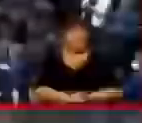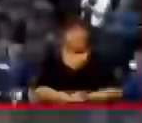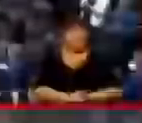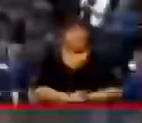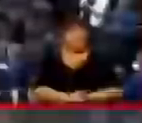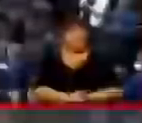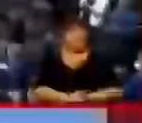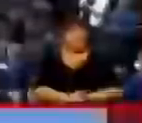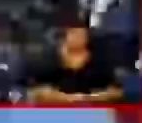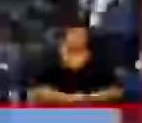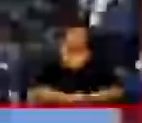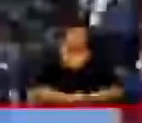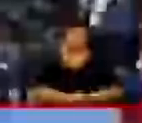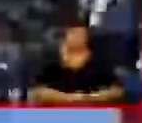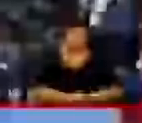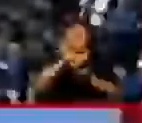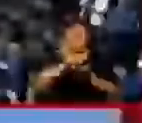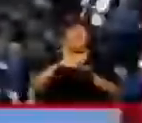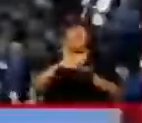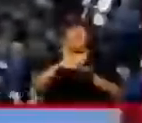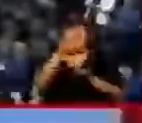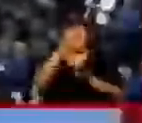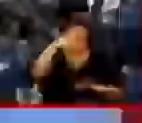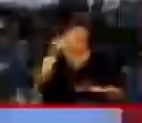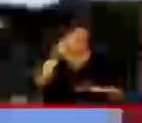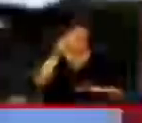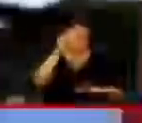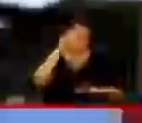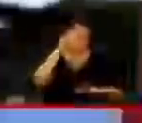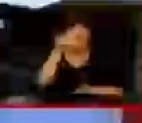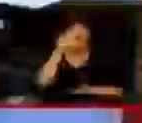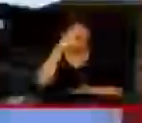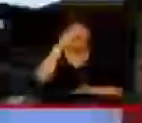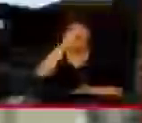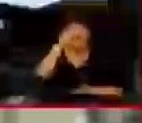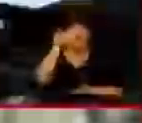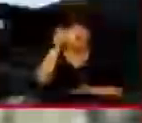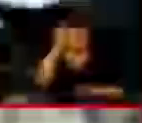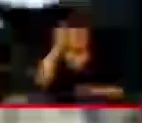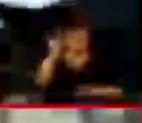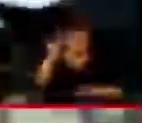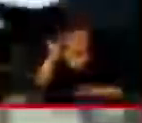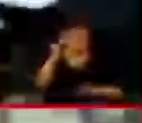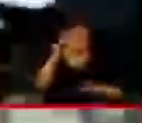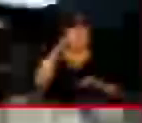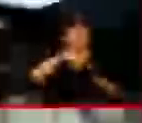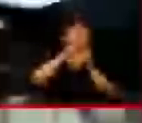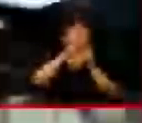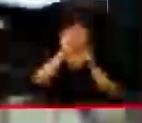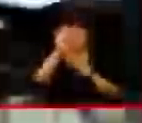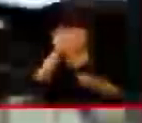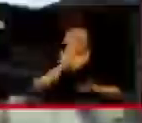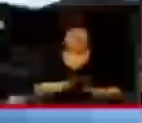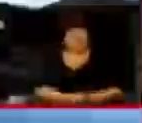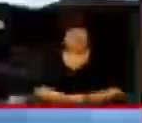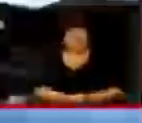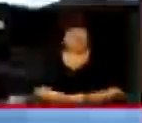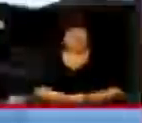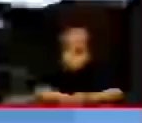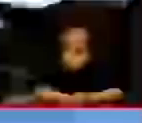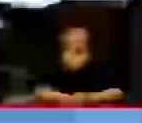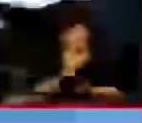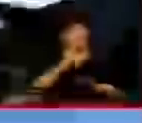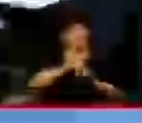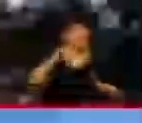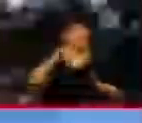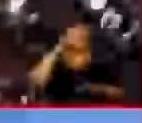está, que arde la interna también en la oposición. Y la pregunta es si son discusiones por cargos, por puestos